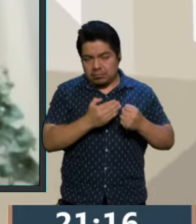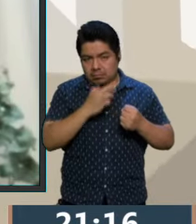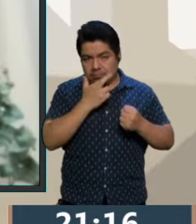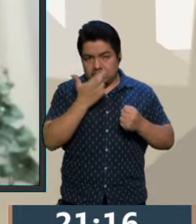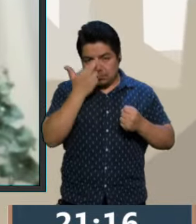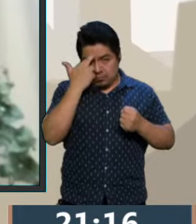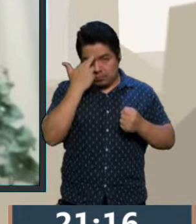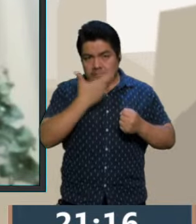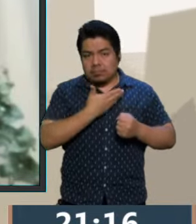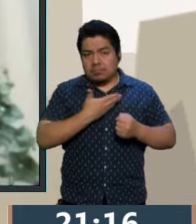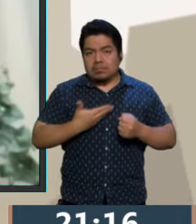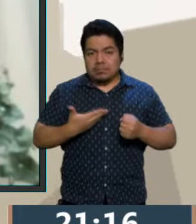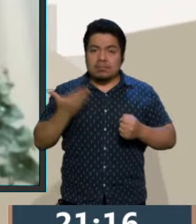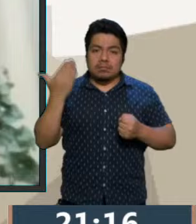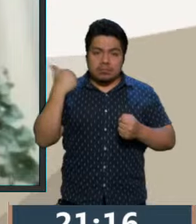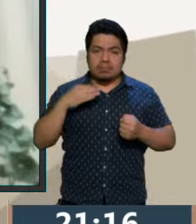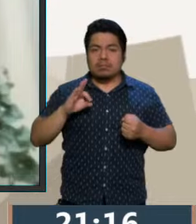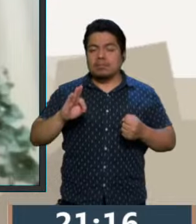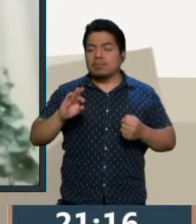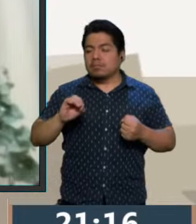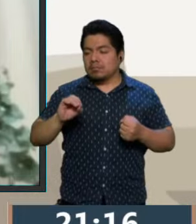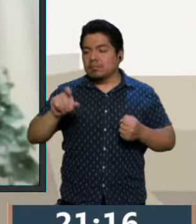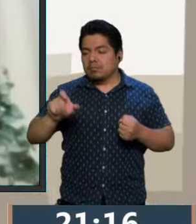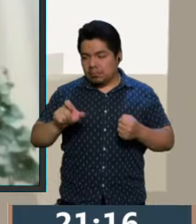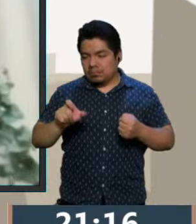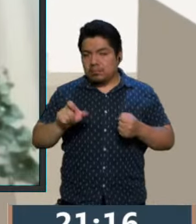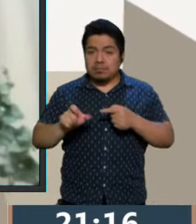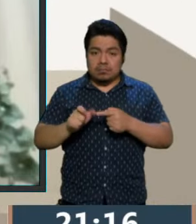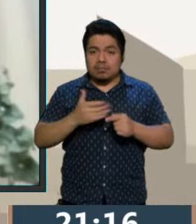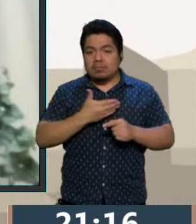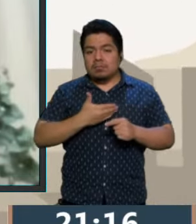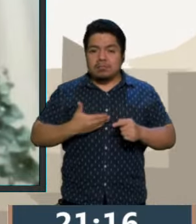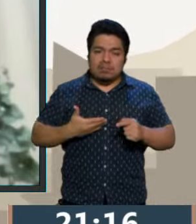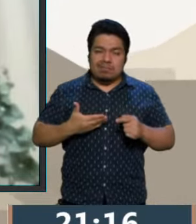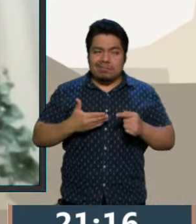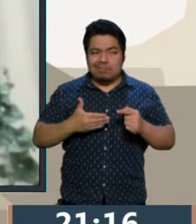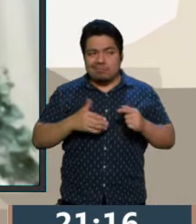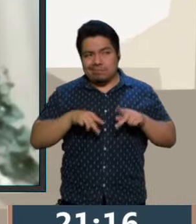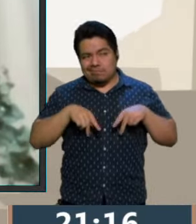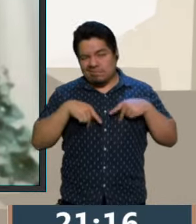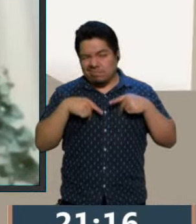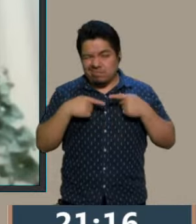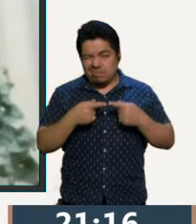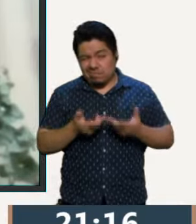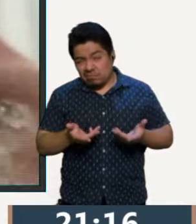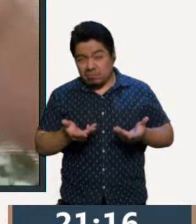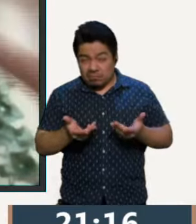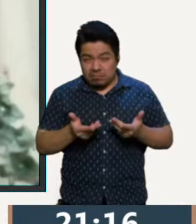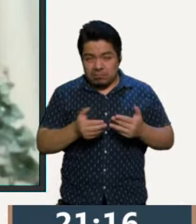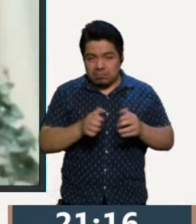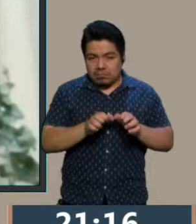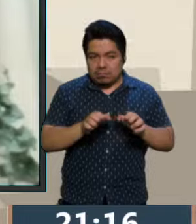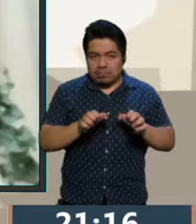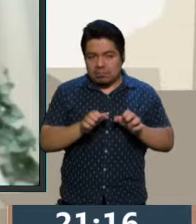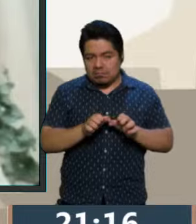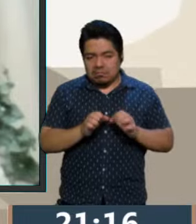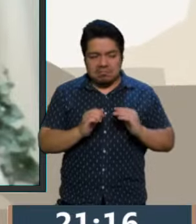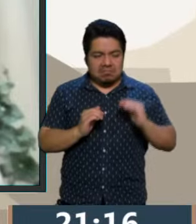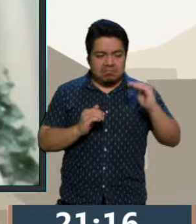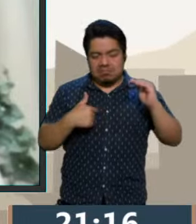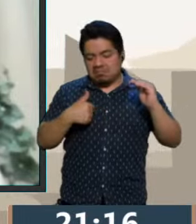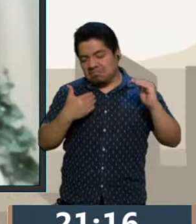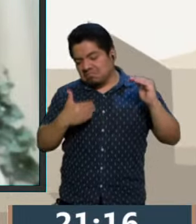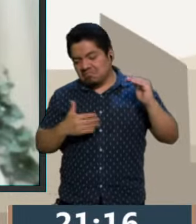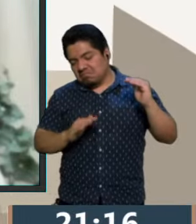el presidente de entonces, Vicente Fox, era un presidente muy débil ante un gabinete que lo superaba.